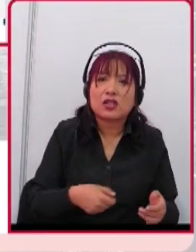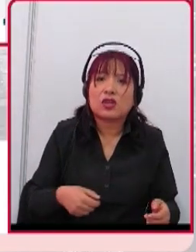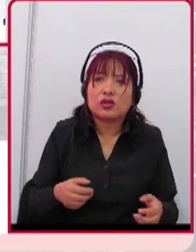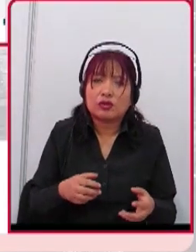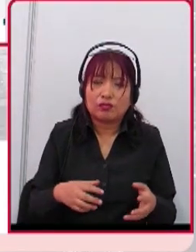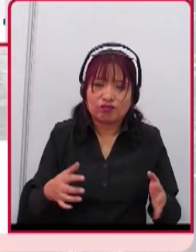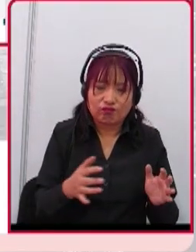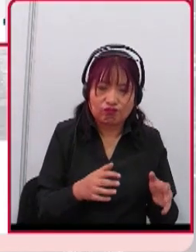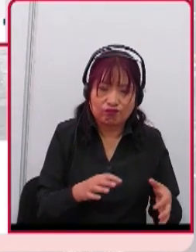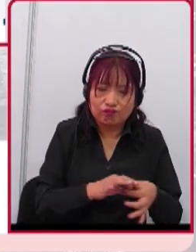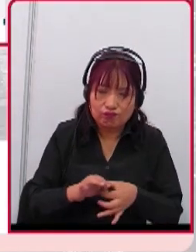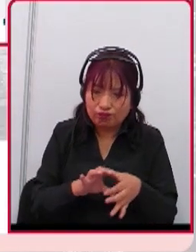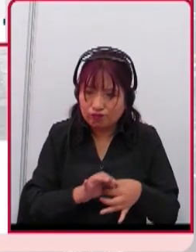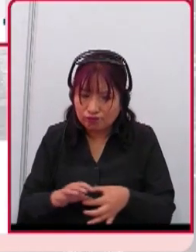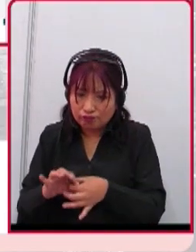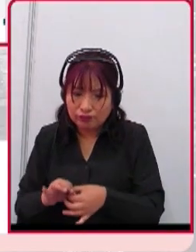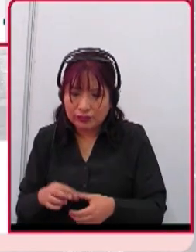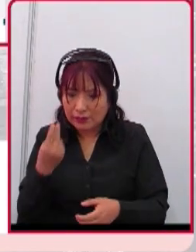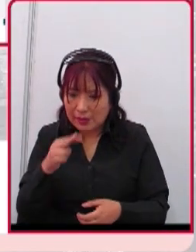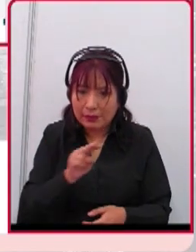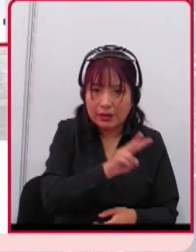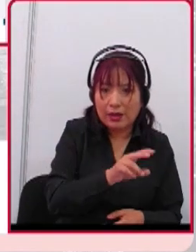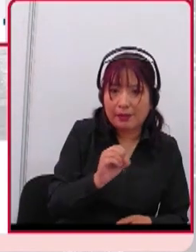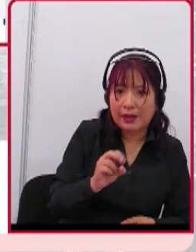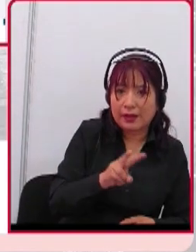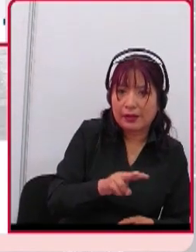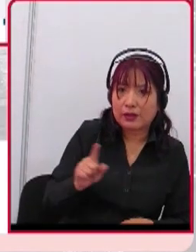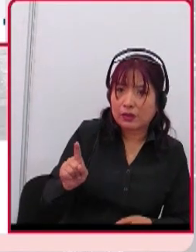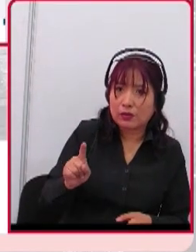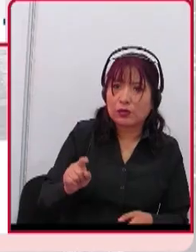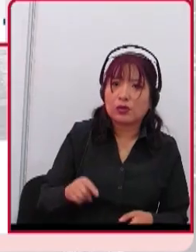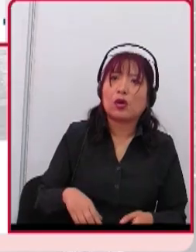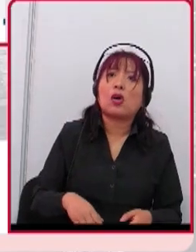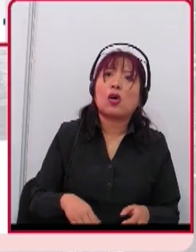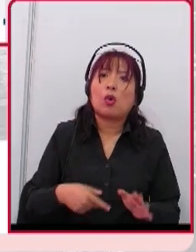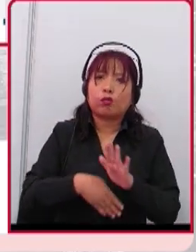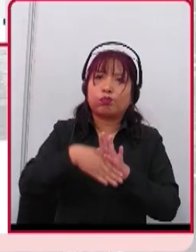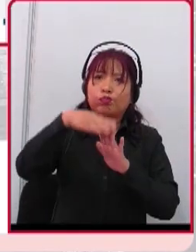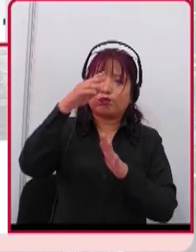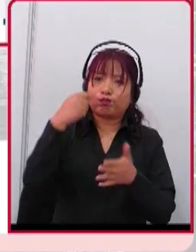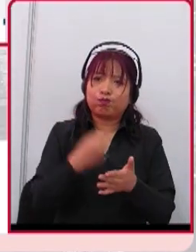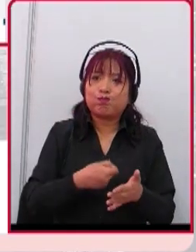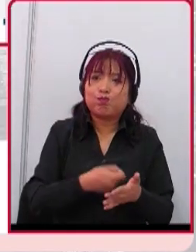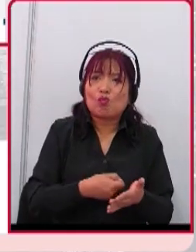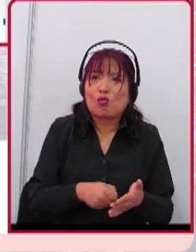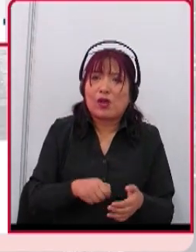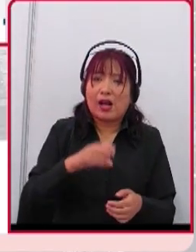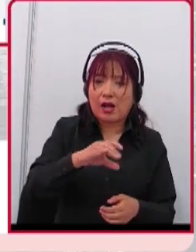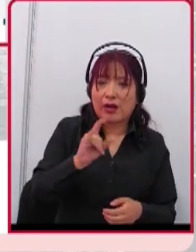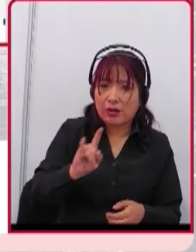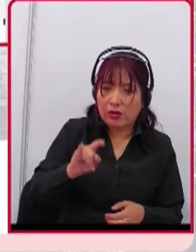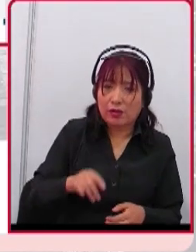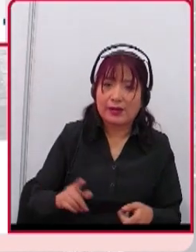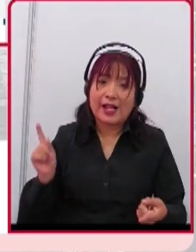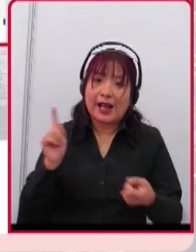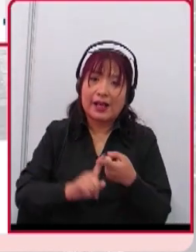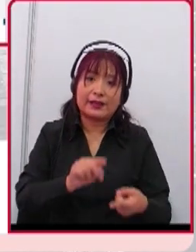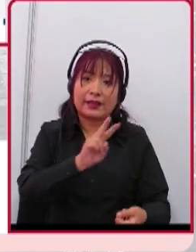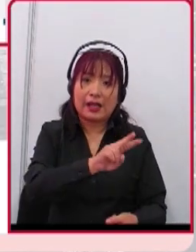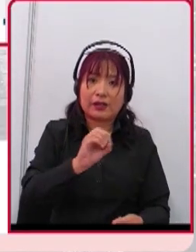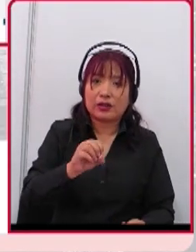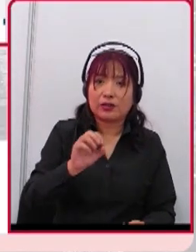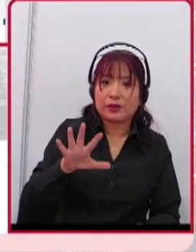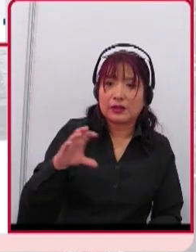2021 podemos ver que hay un aumento en los precios internacionales del cobre y justamente al 2030 y 2050 estos precios también van